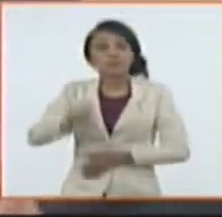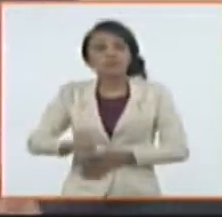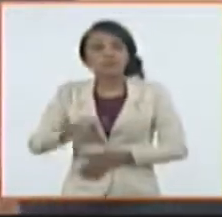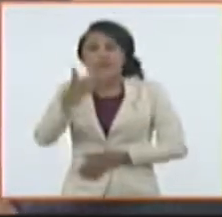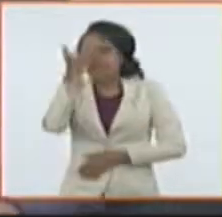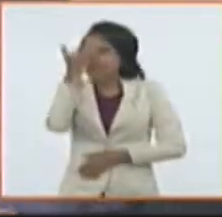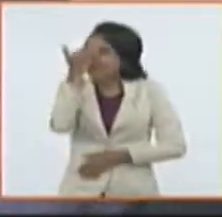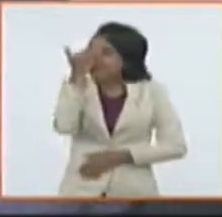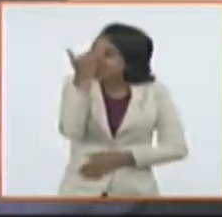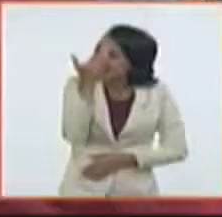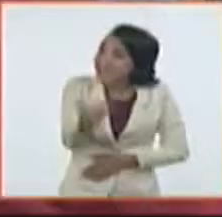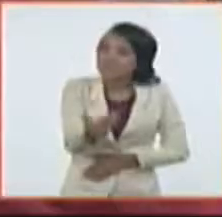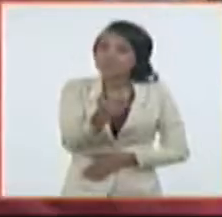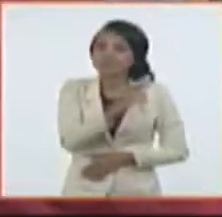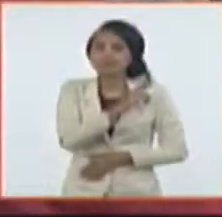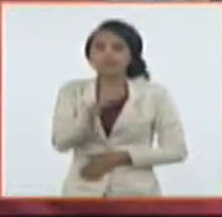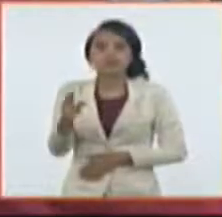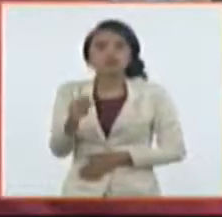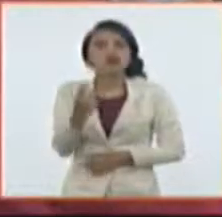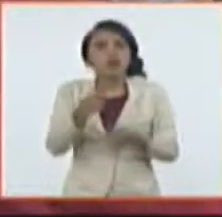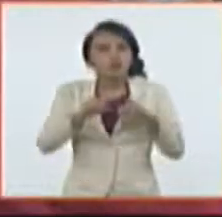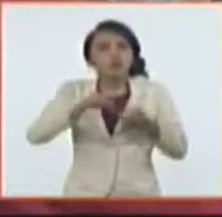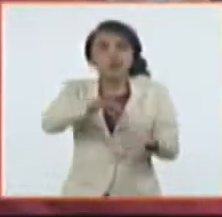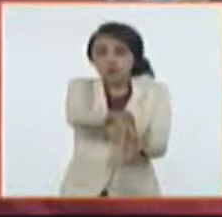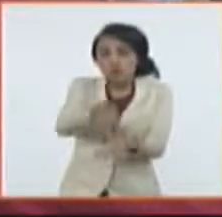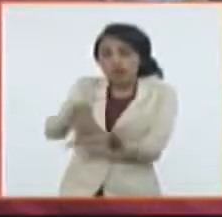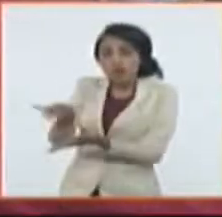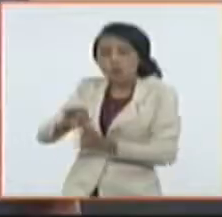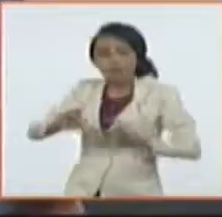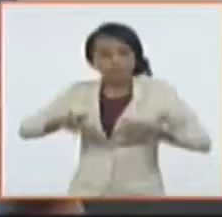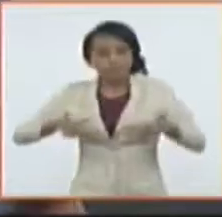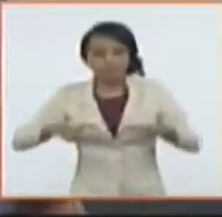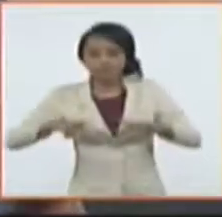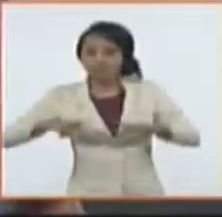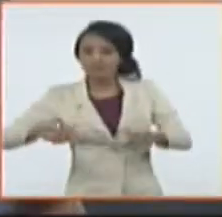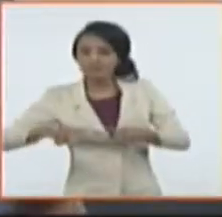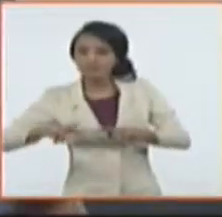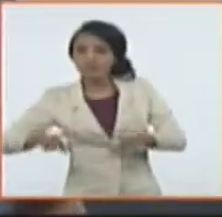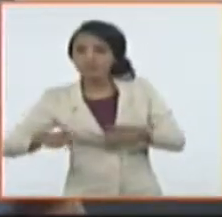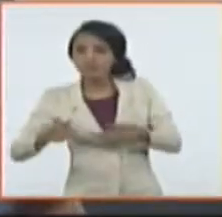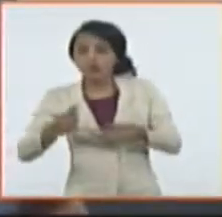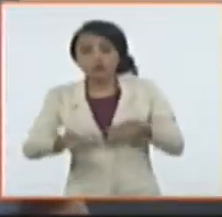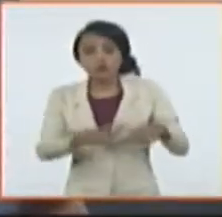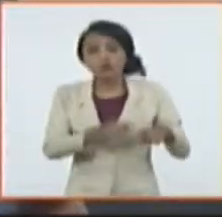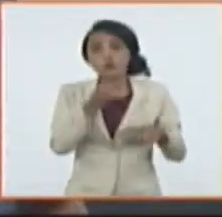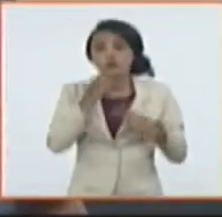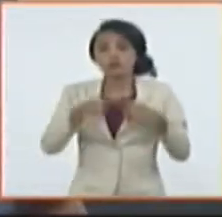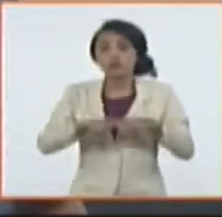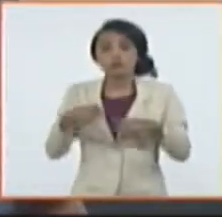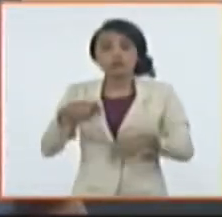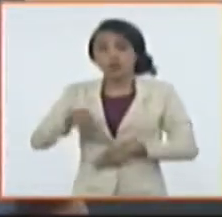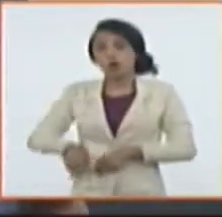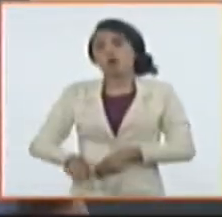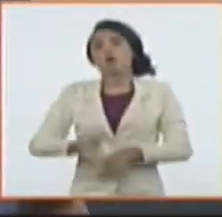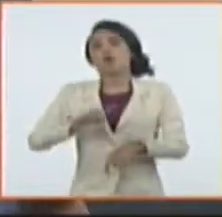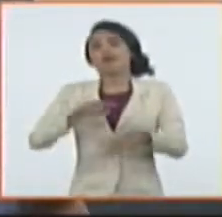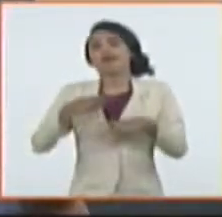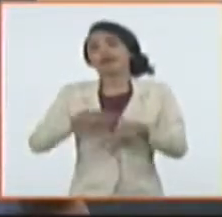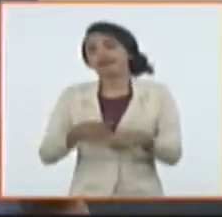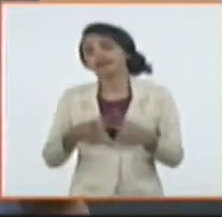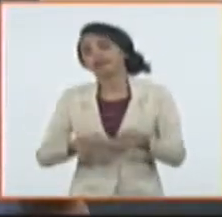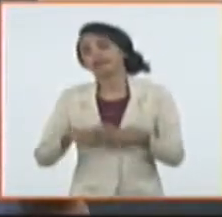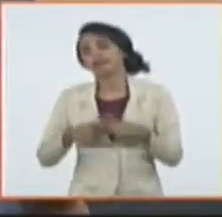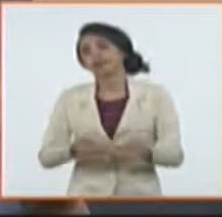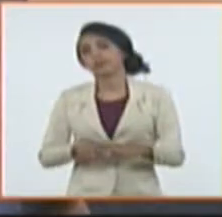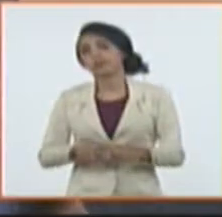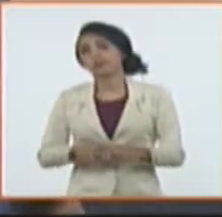la revolución, y eso se nos ha ido repitiendo. Porque hay cosas que se pueden solucionar, porque ahora el problema no es haberlo hecho ahora es cómo mantenemos y